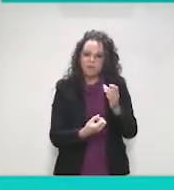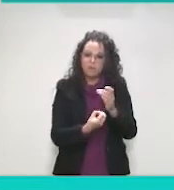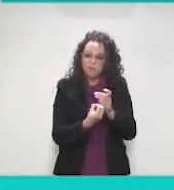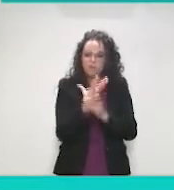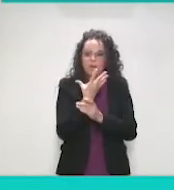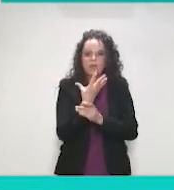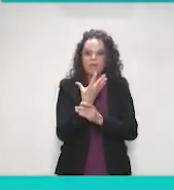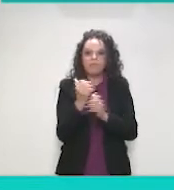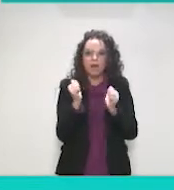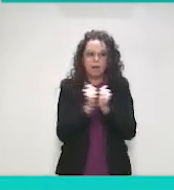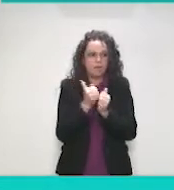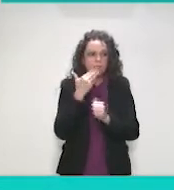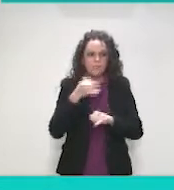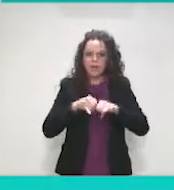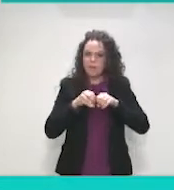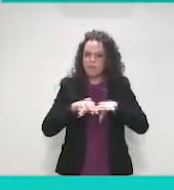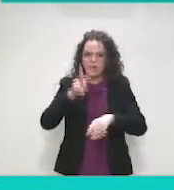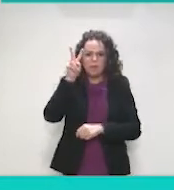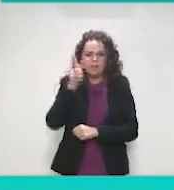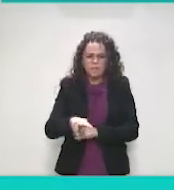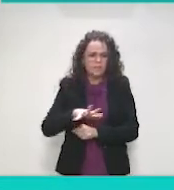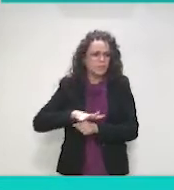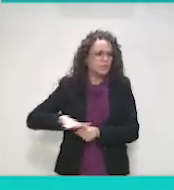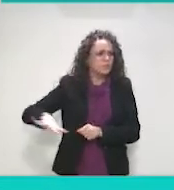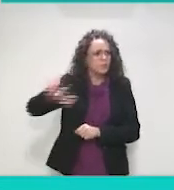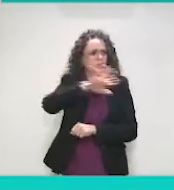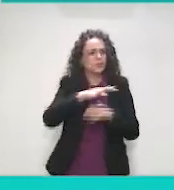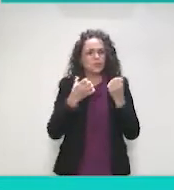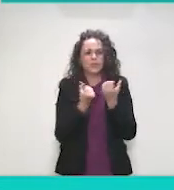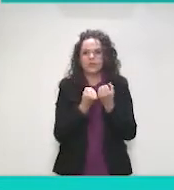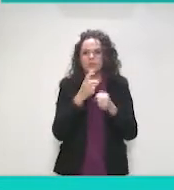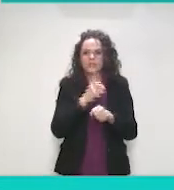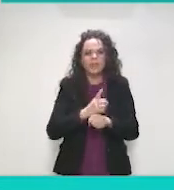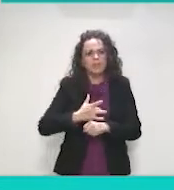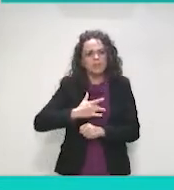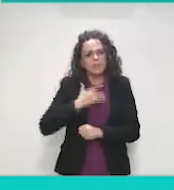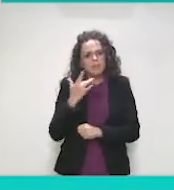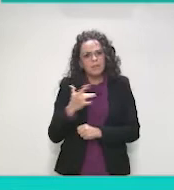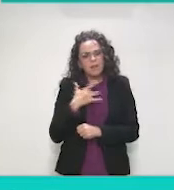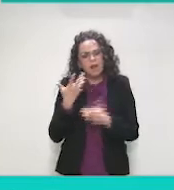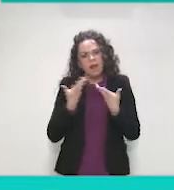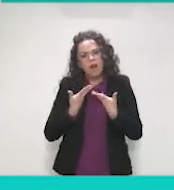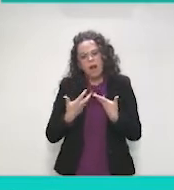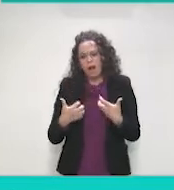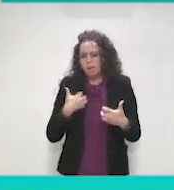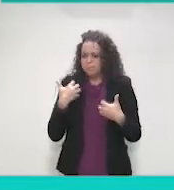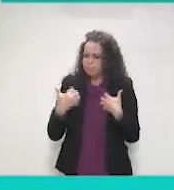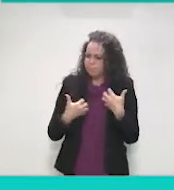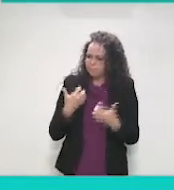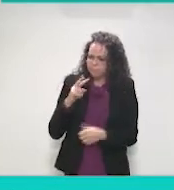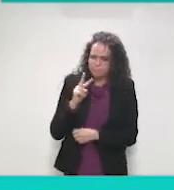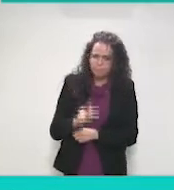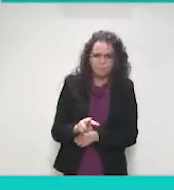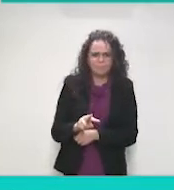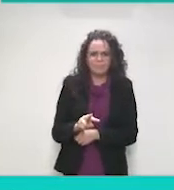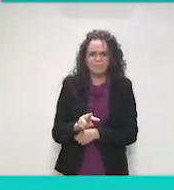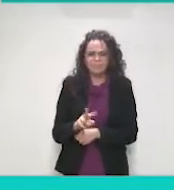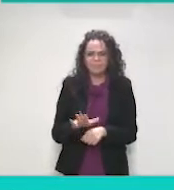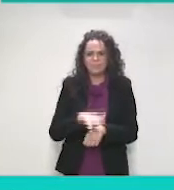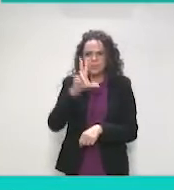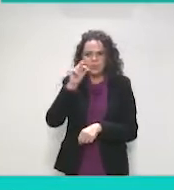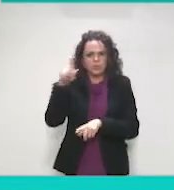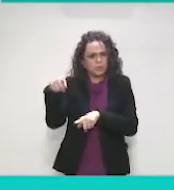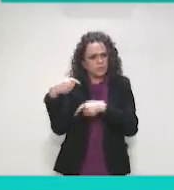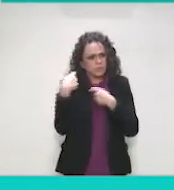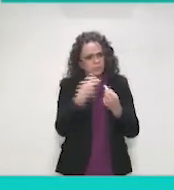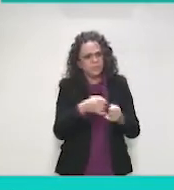causar irritación social por el carácter de irritación cívica por la causa de irritación